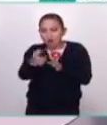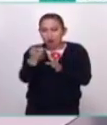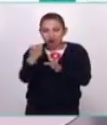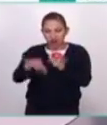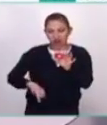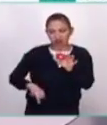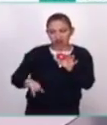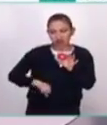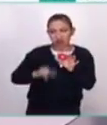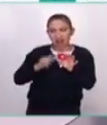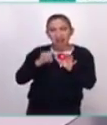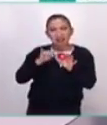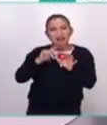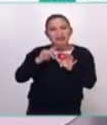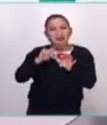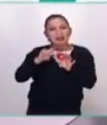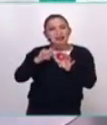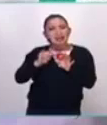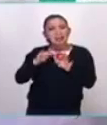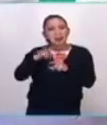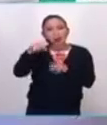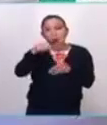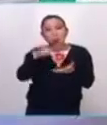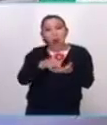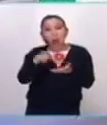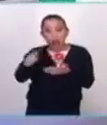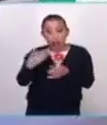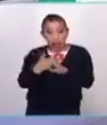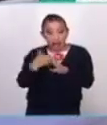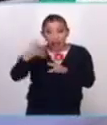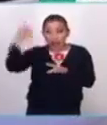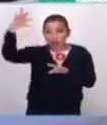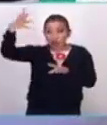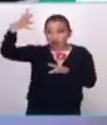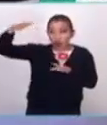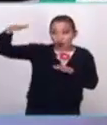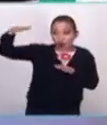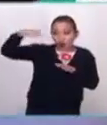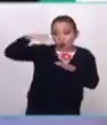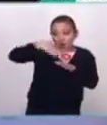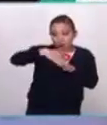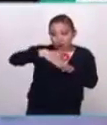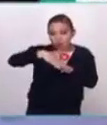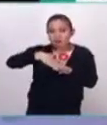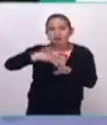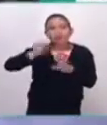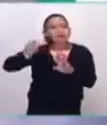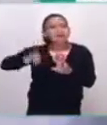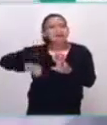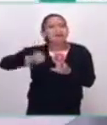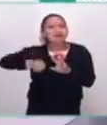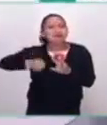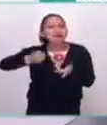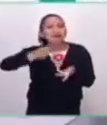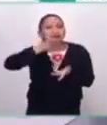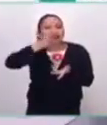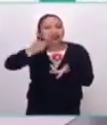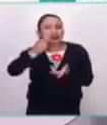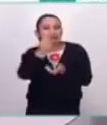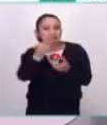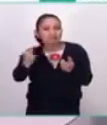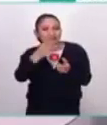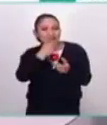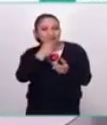la atención Altavista, porque es el lugar hasta donde el sol cenitalmente va a llegar. ¿Qué significa esto? Como lo dijo el